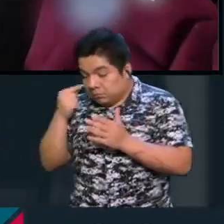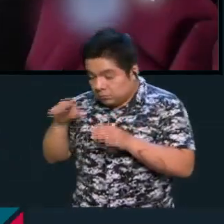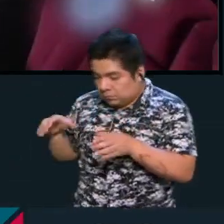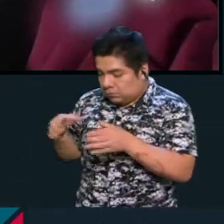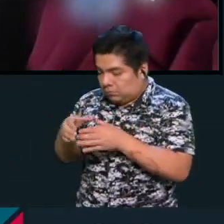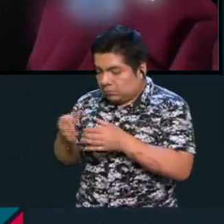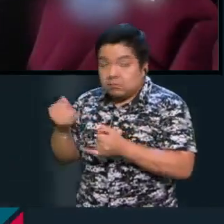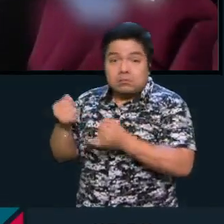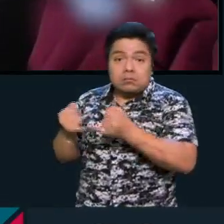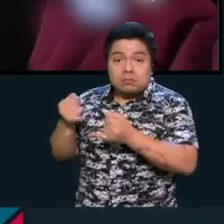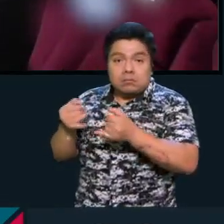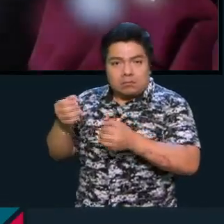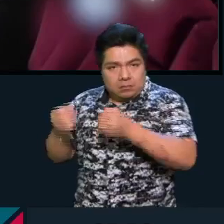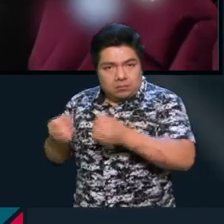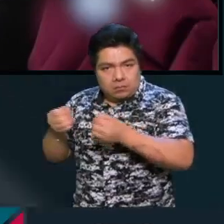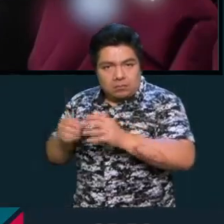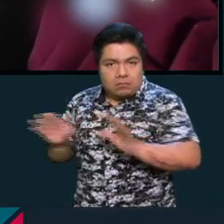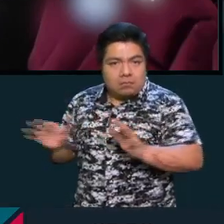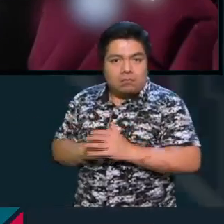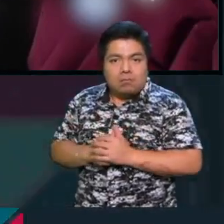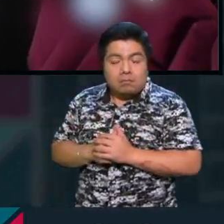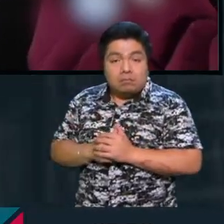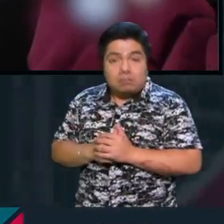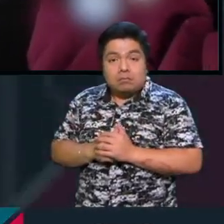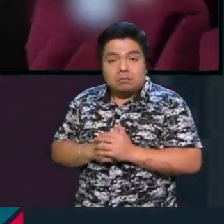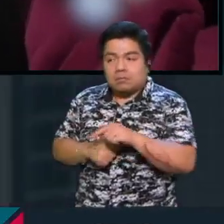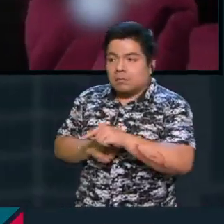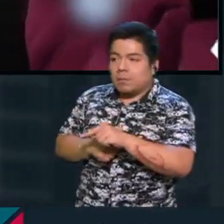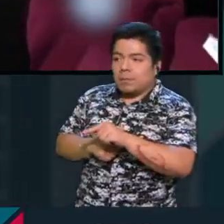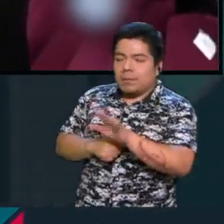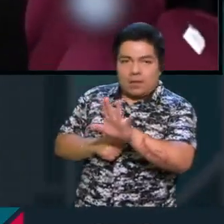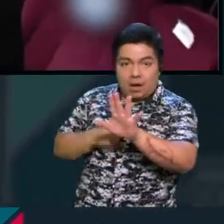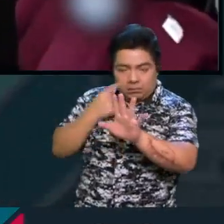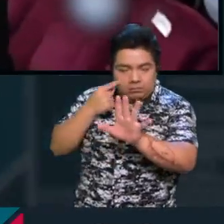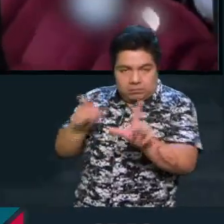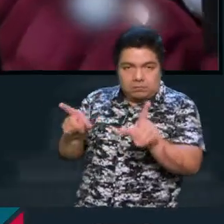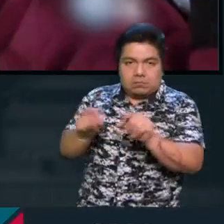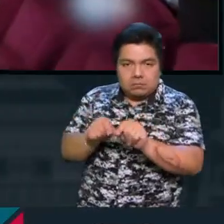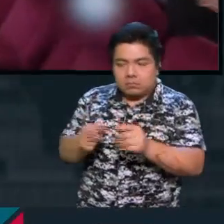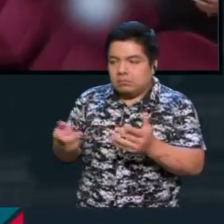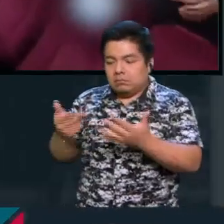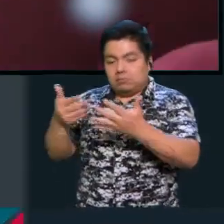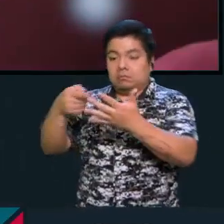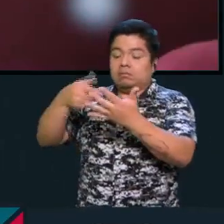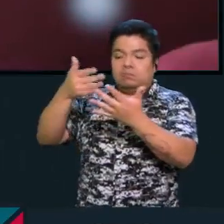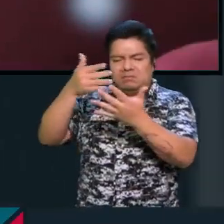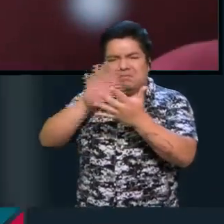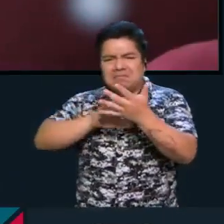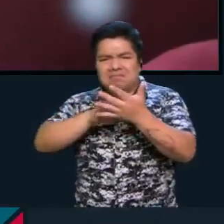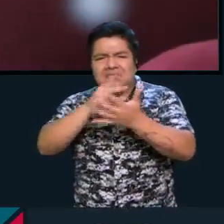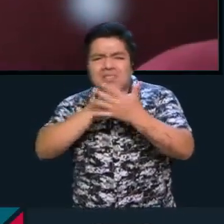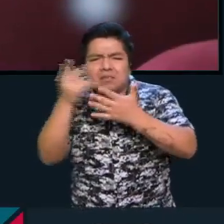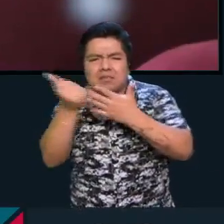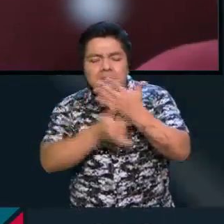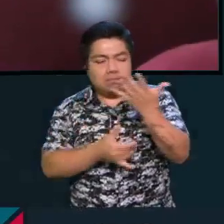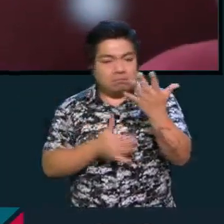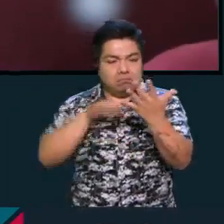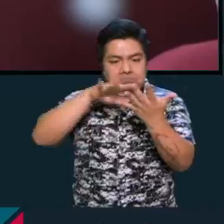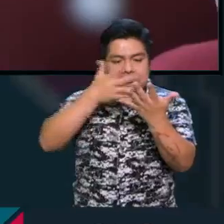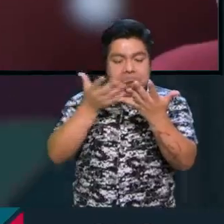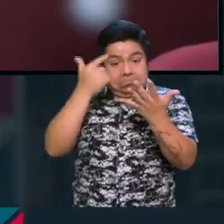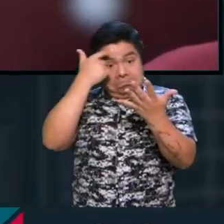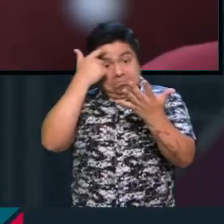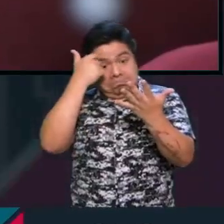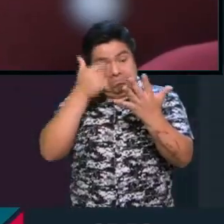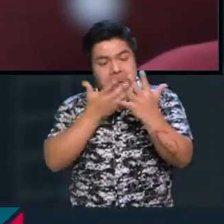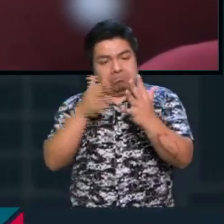pasa con los jueces y con los magistrados. En conclusión, no tiene ni pies ni cabeza este proyecto, hacen unas maromas